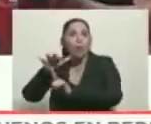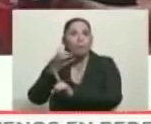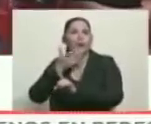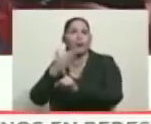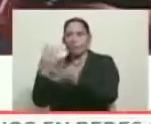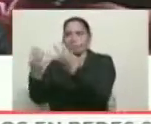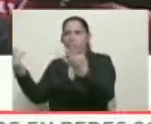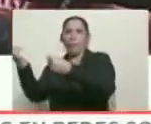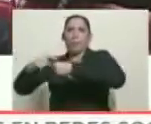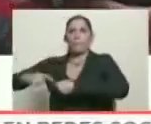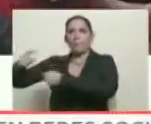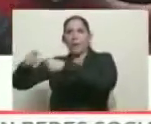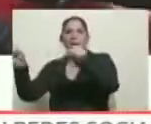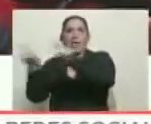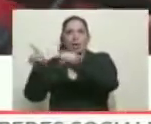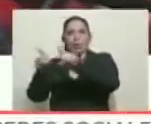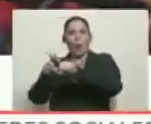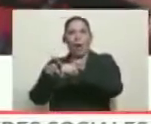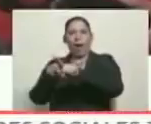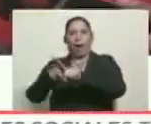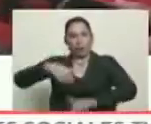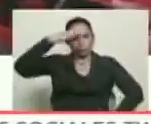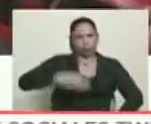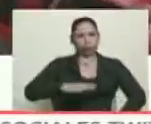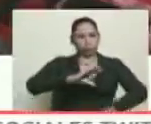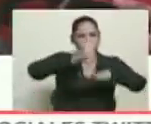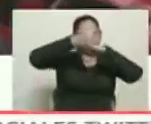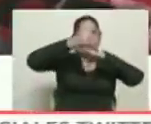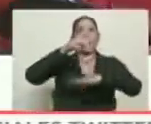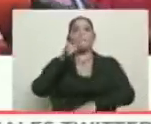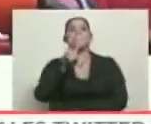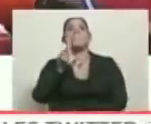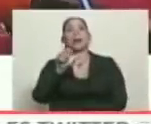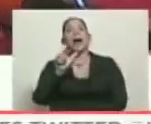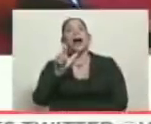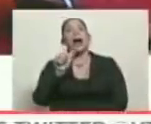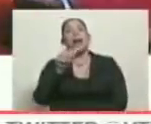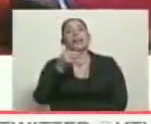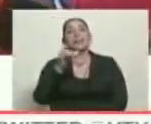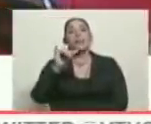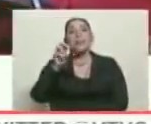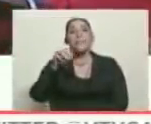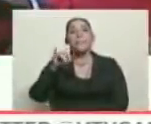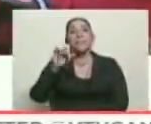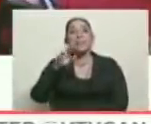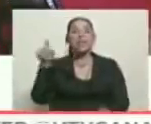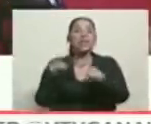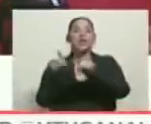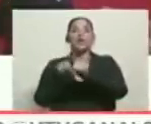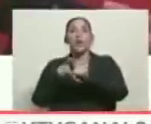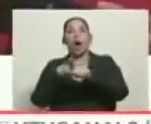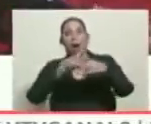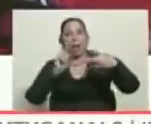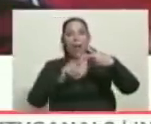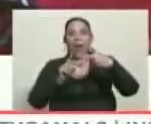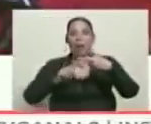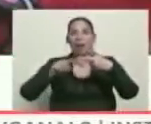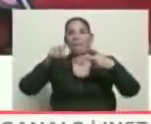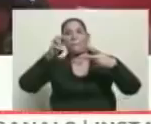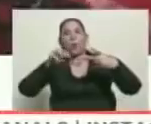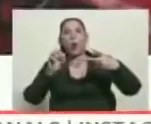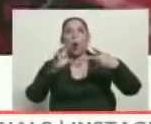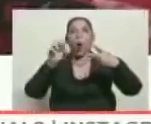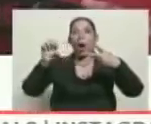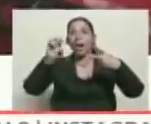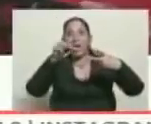filas cuadros como Vladimir Padrino, quisieran ellos tener en sus filas cuadros como Michael Moreno, como Hernández Dala, como